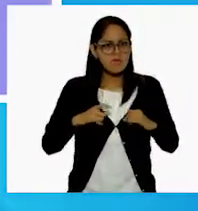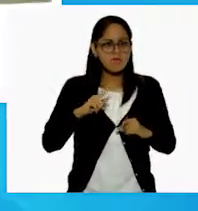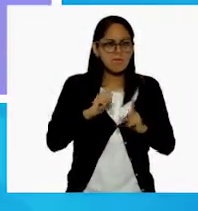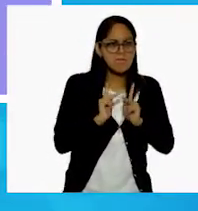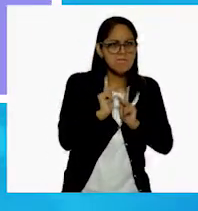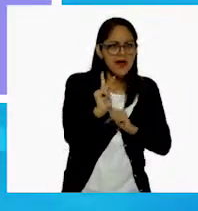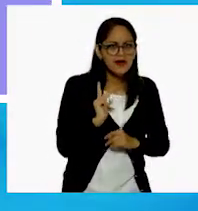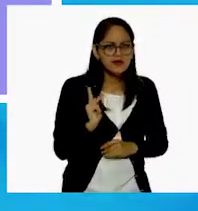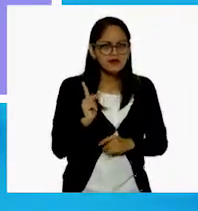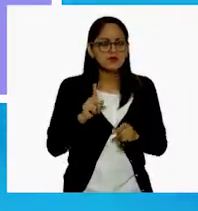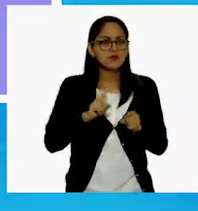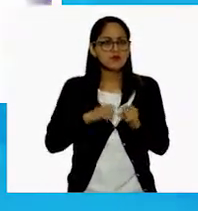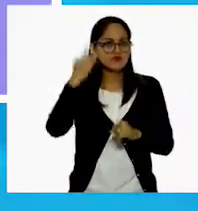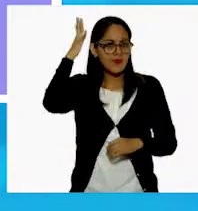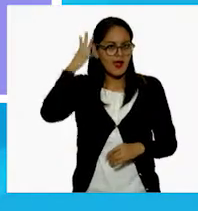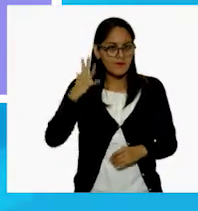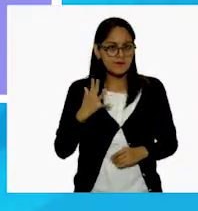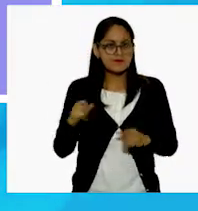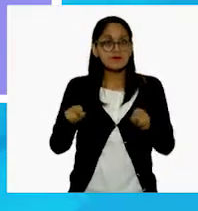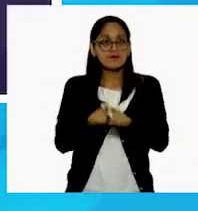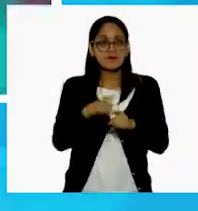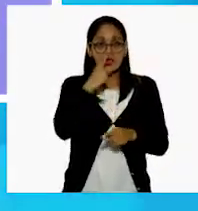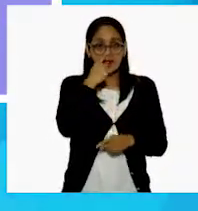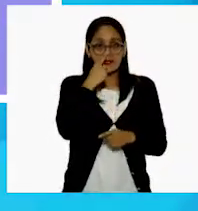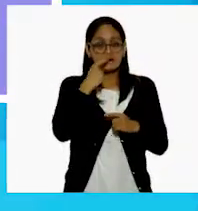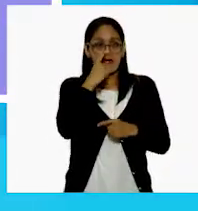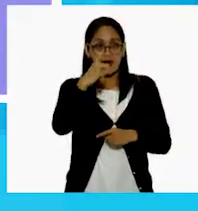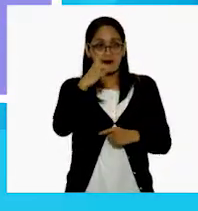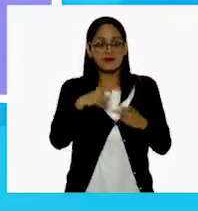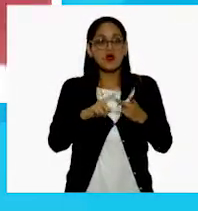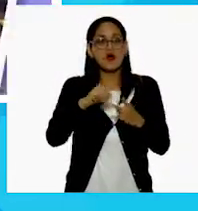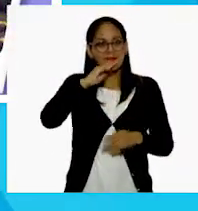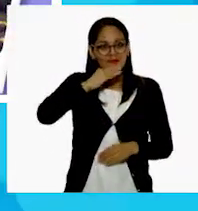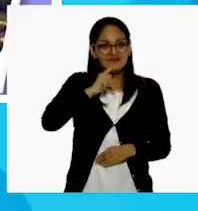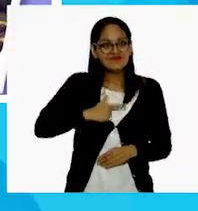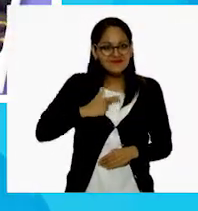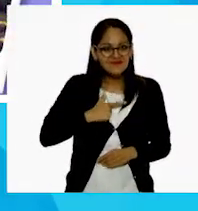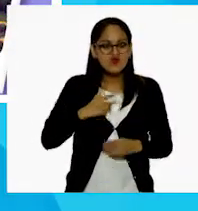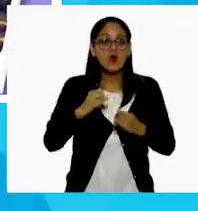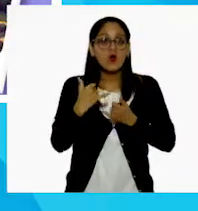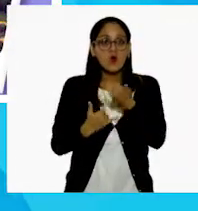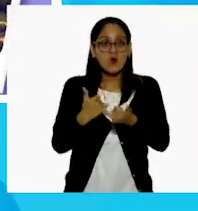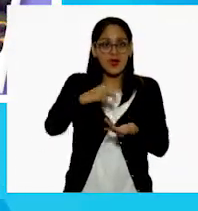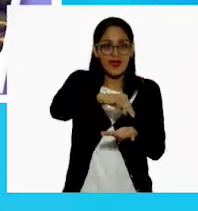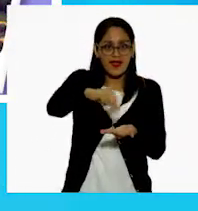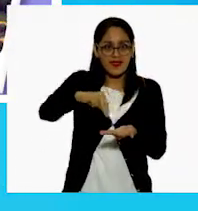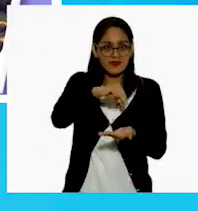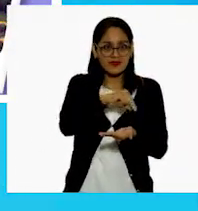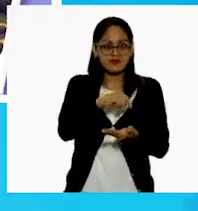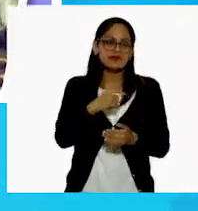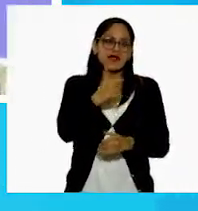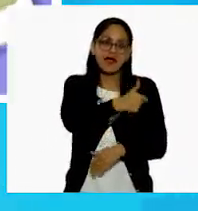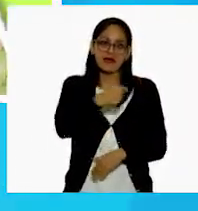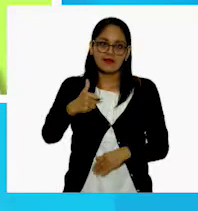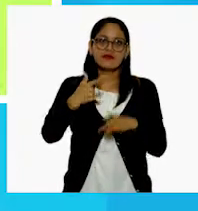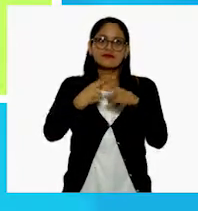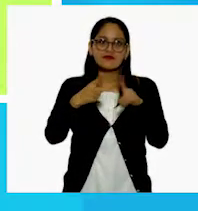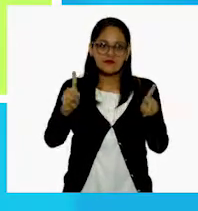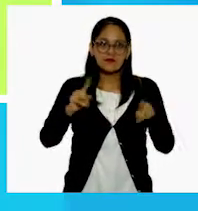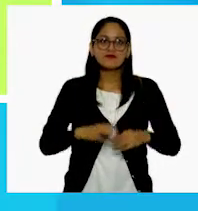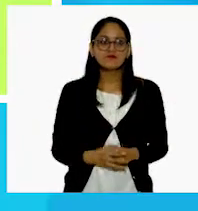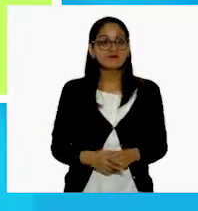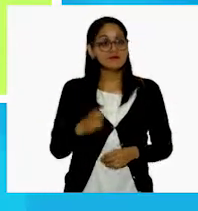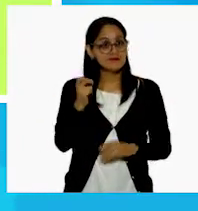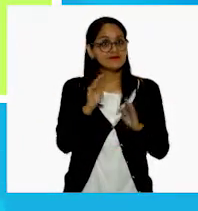otros, como el color del cabello, la nariz grande, que nos gusta el pozole o jugar ajedrez, cada uno somos distintos. Y